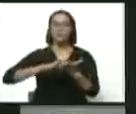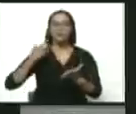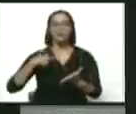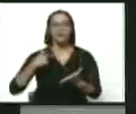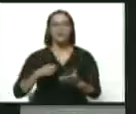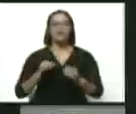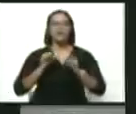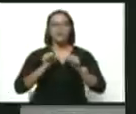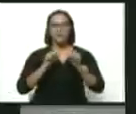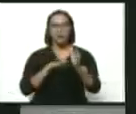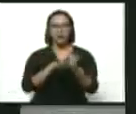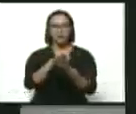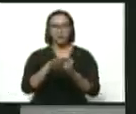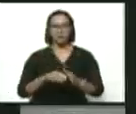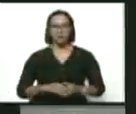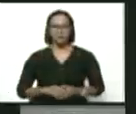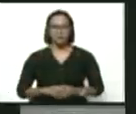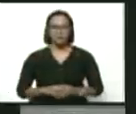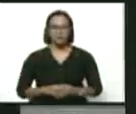seguir avanzando.